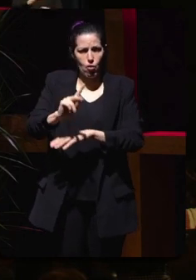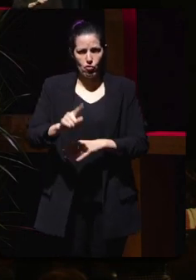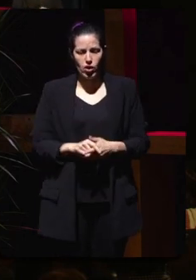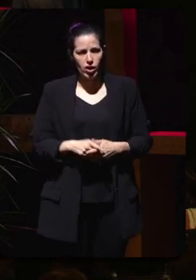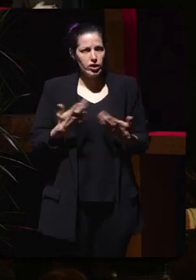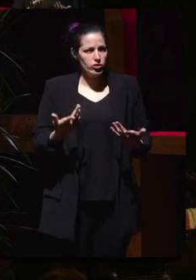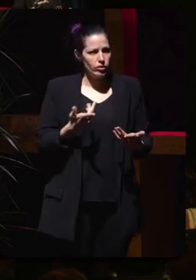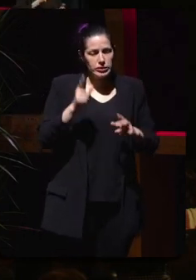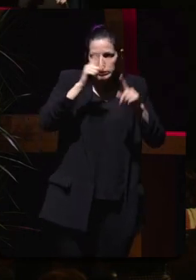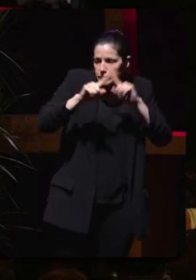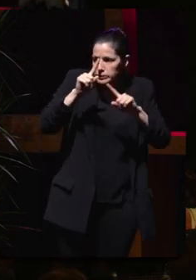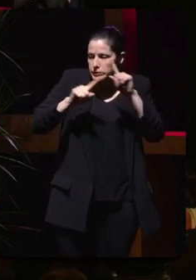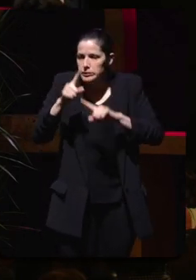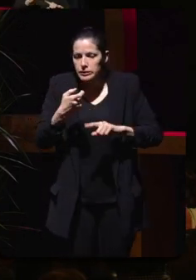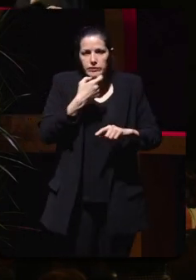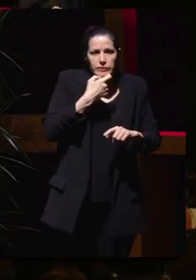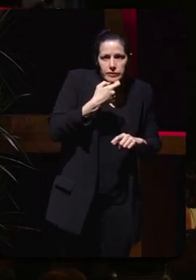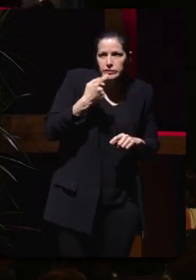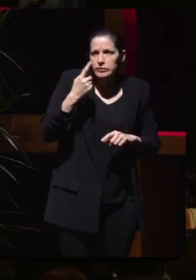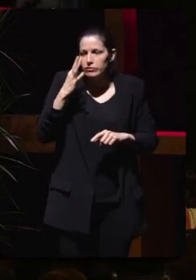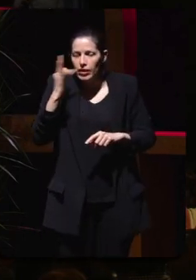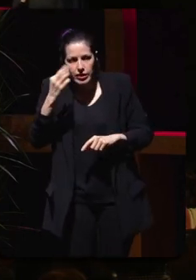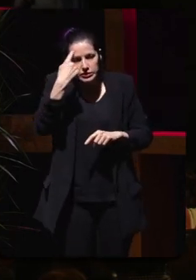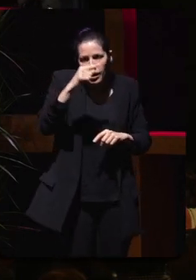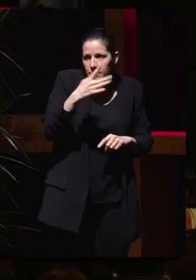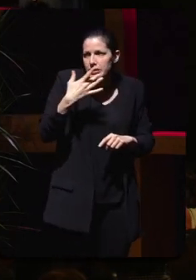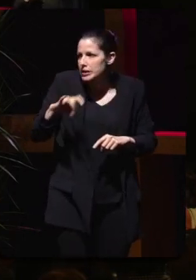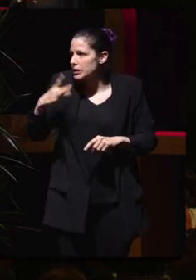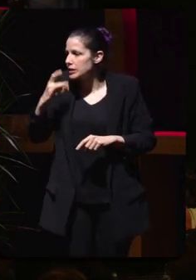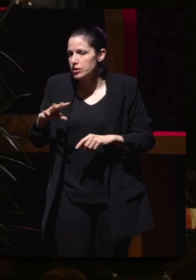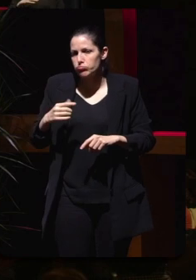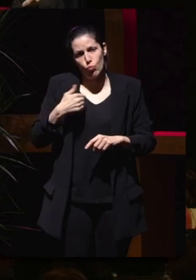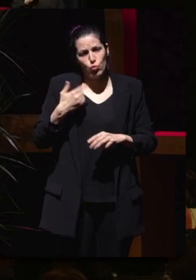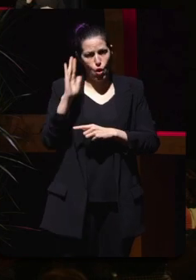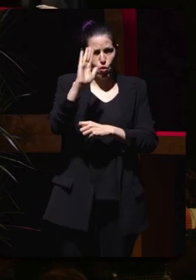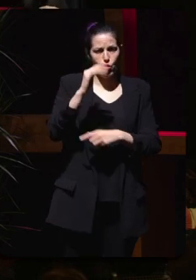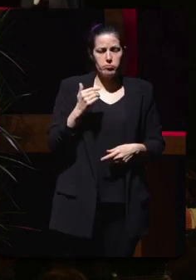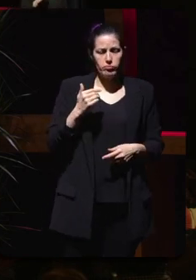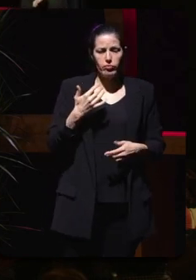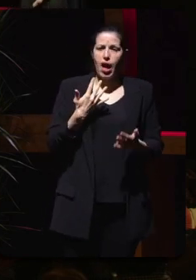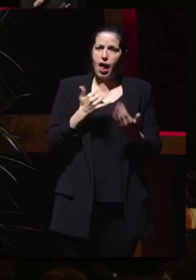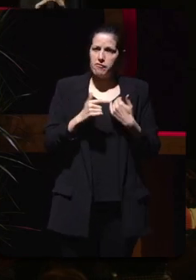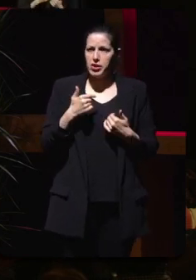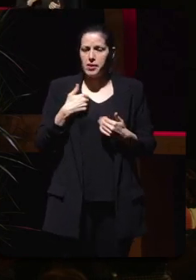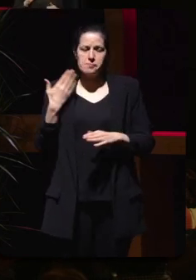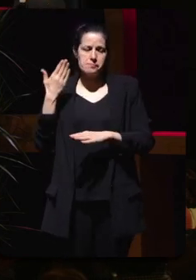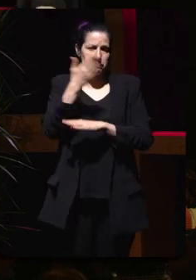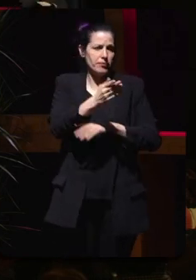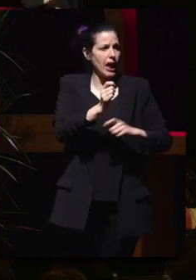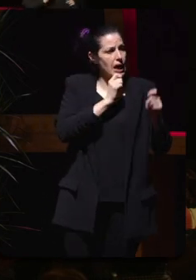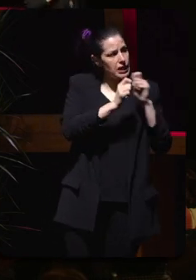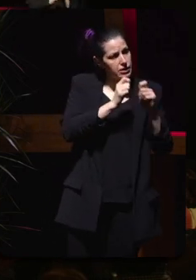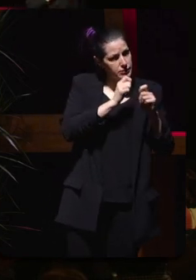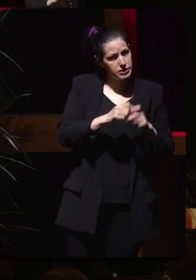¿quién habla inglés? ¿Quién habla francés aquí? Y tal. Y entonces, bueno, pues yo, ¿no? Y entonces me mandaron a mí a hacer esa entrevista. Y cuando terminé la entrevista dijeron,